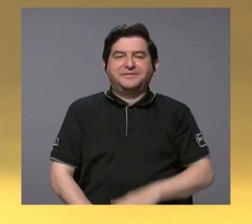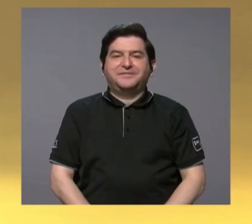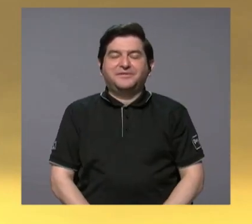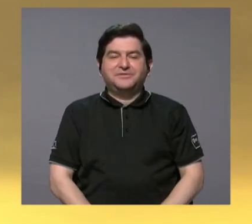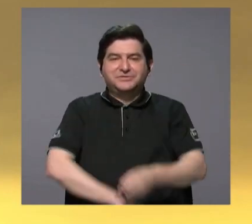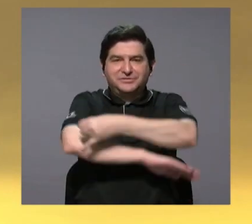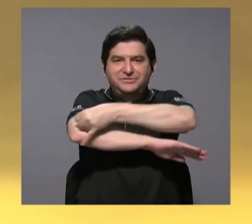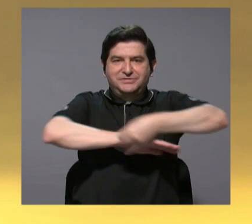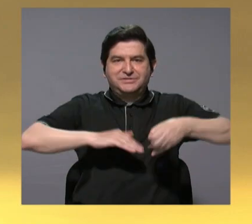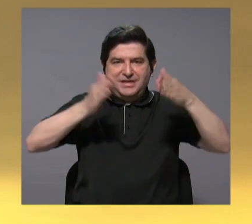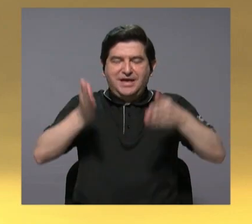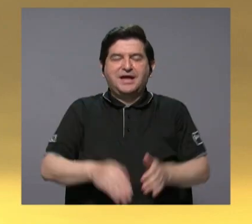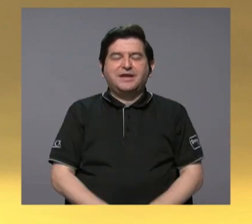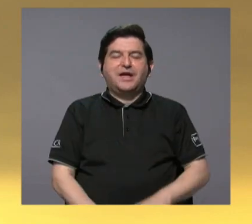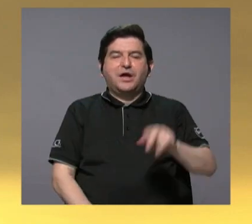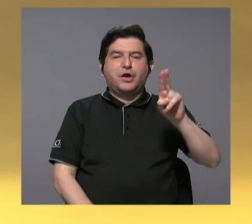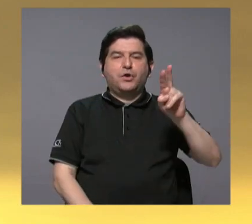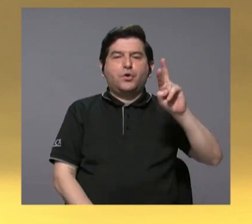al ingeniero Urbina,